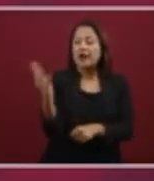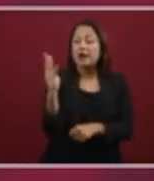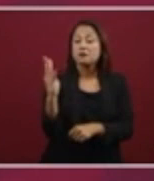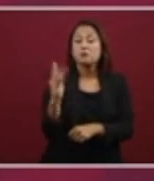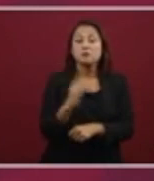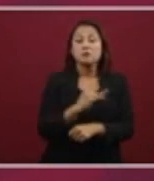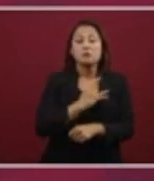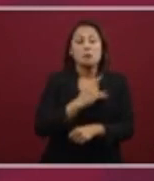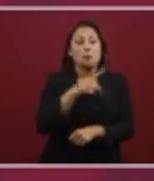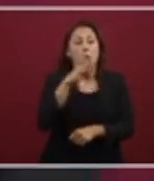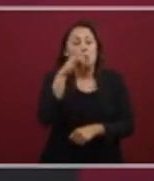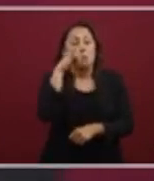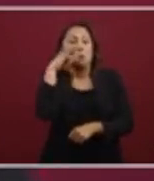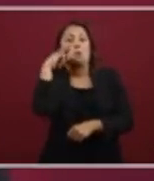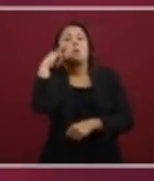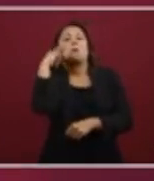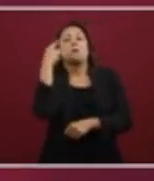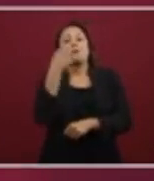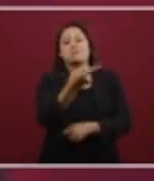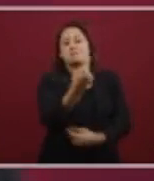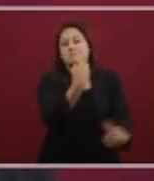fifís. No,